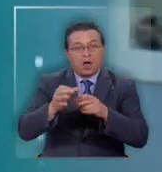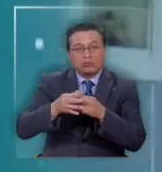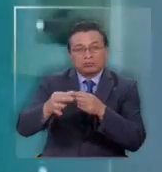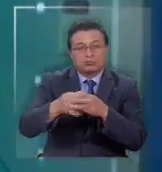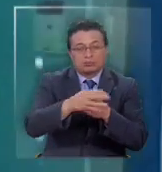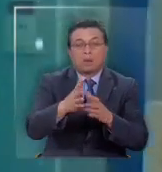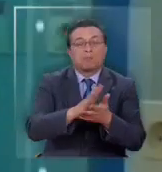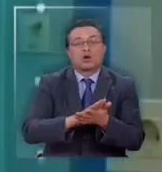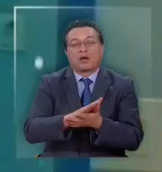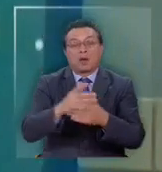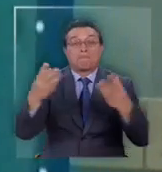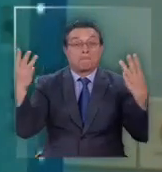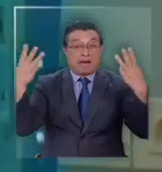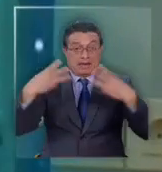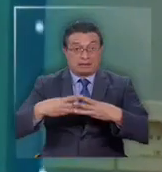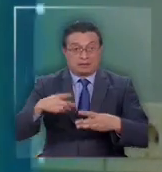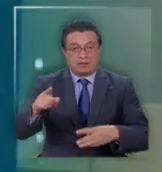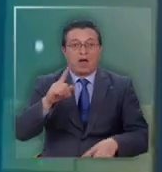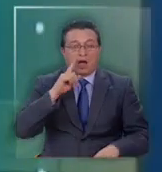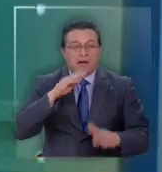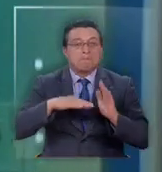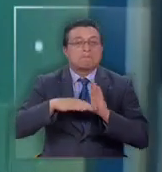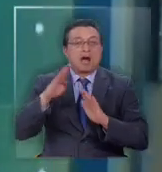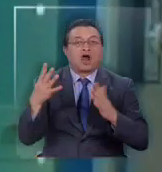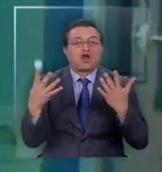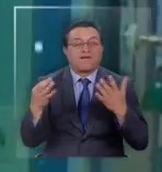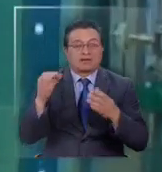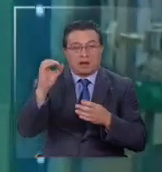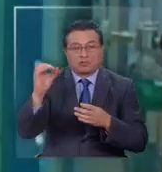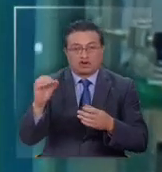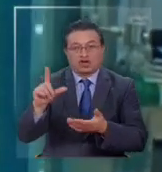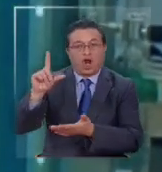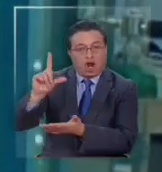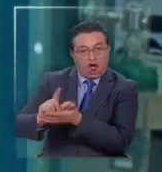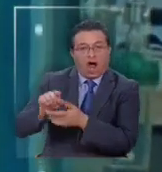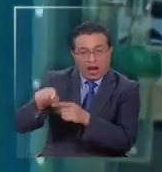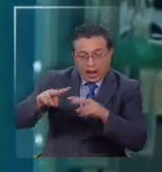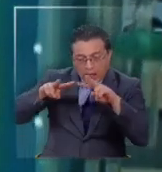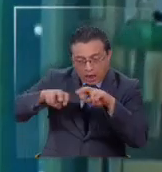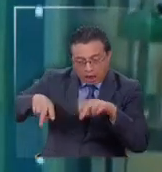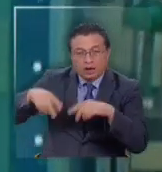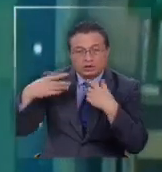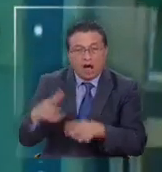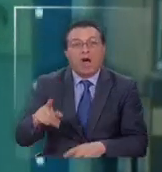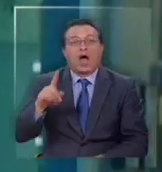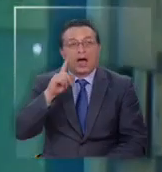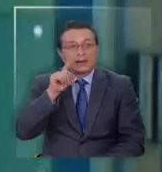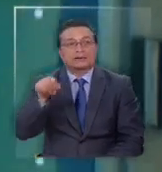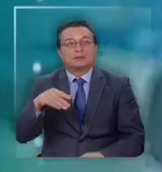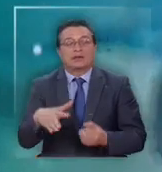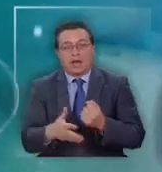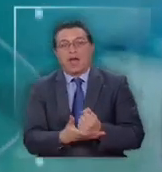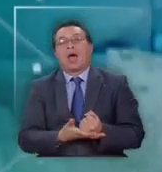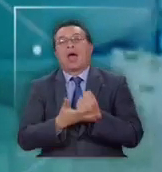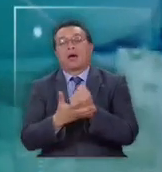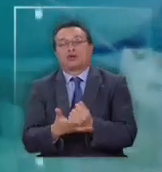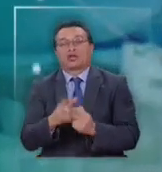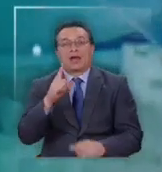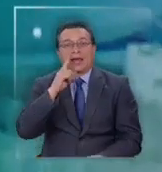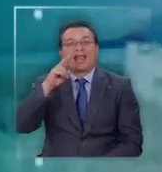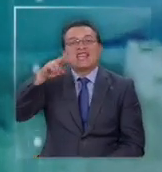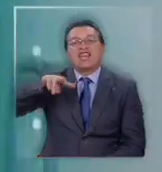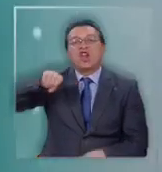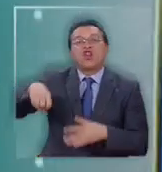ejemplo en magallanes dan cuenta de más del 90% del diagnóstico local que se hace entonces este es uno de los aportes también en innovación